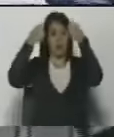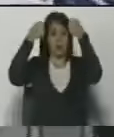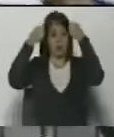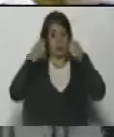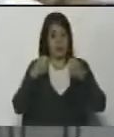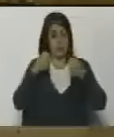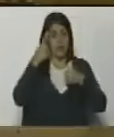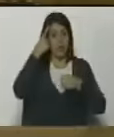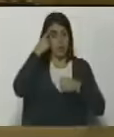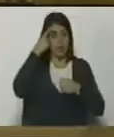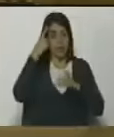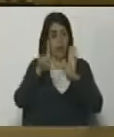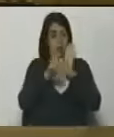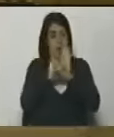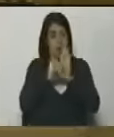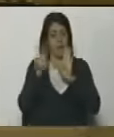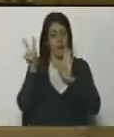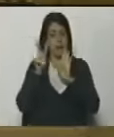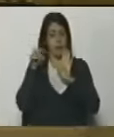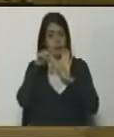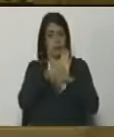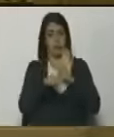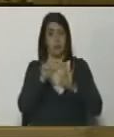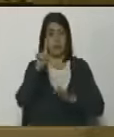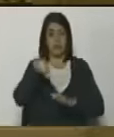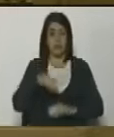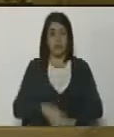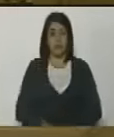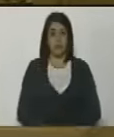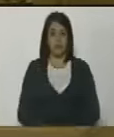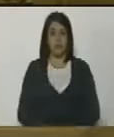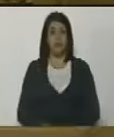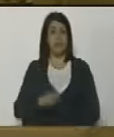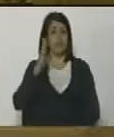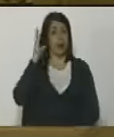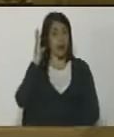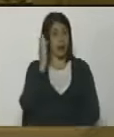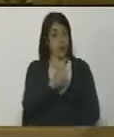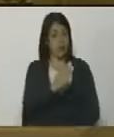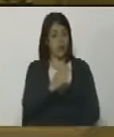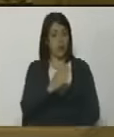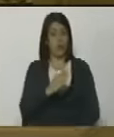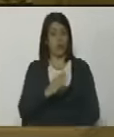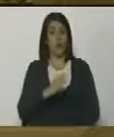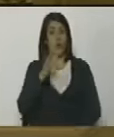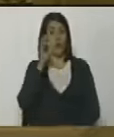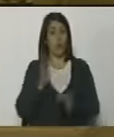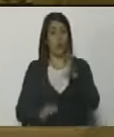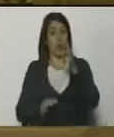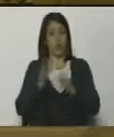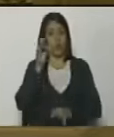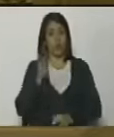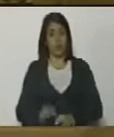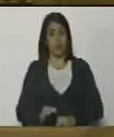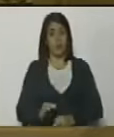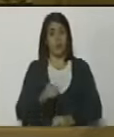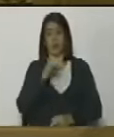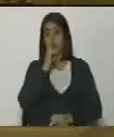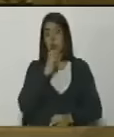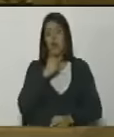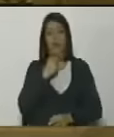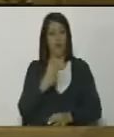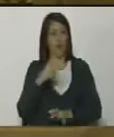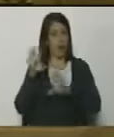Sea reconocido por la legislación venezolana y además sea castigado. Busquemos justicia para quienes no tienen